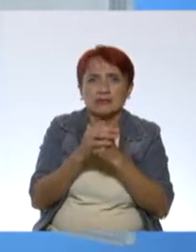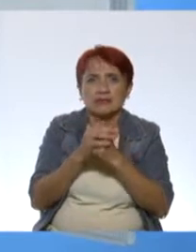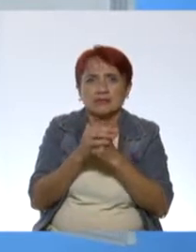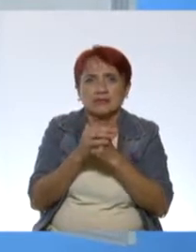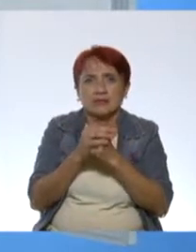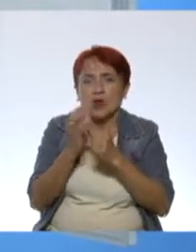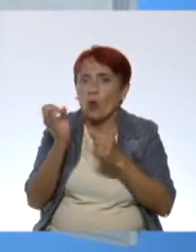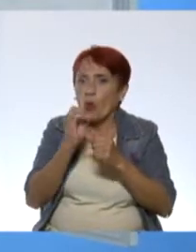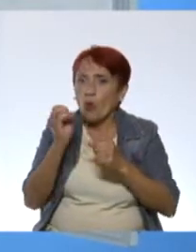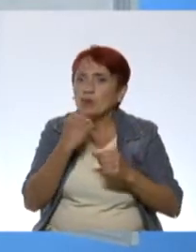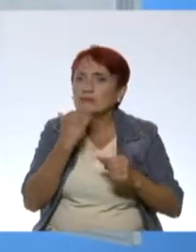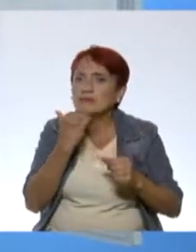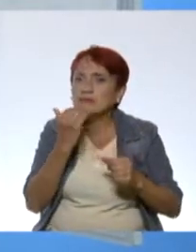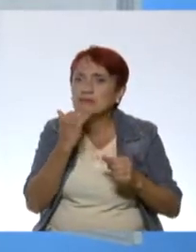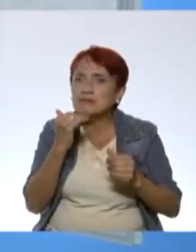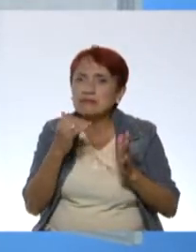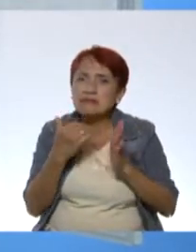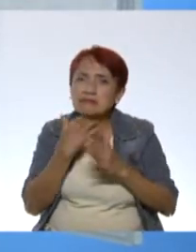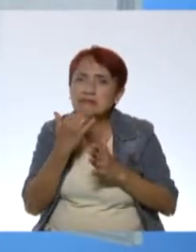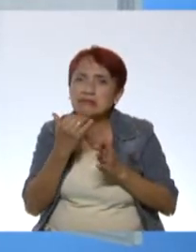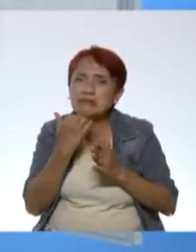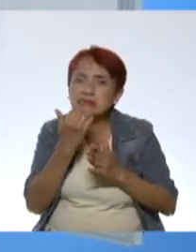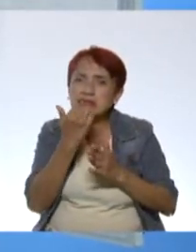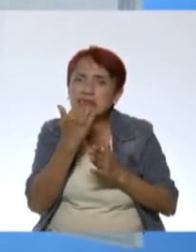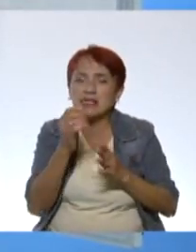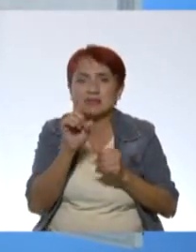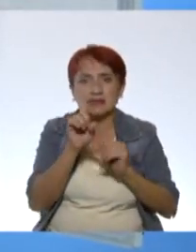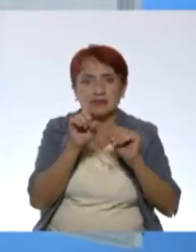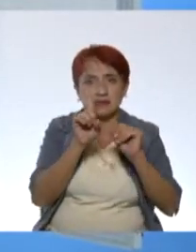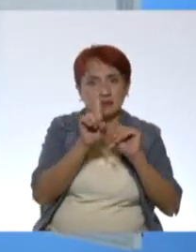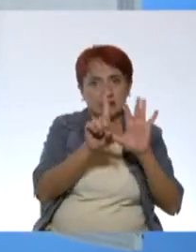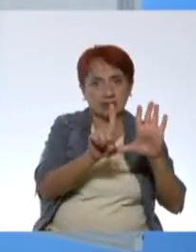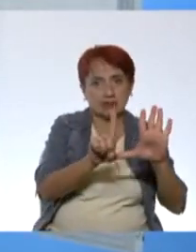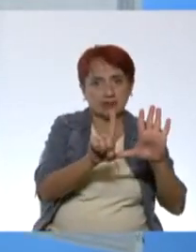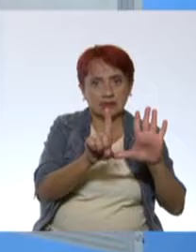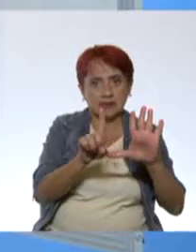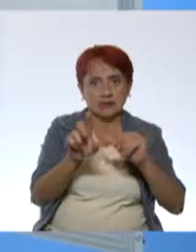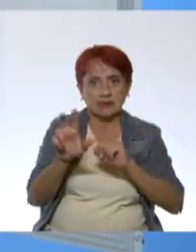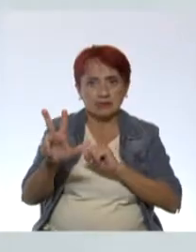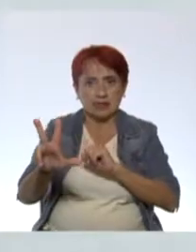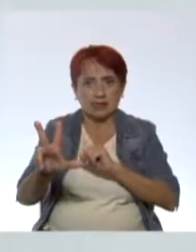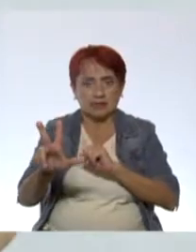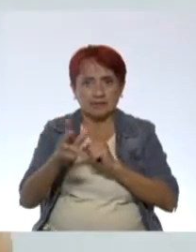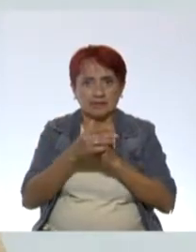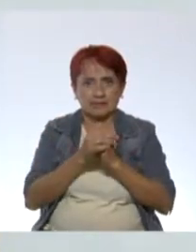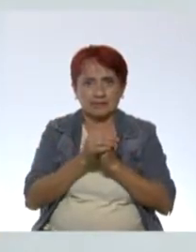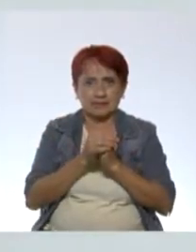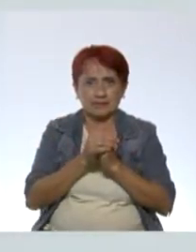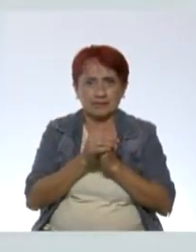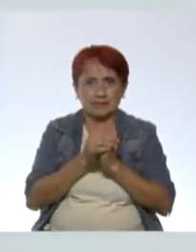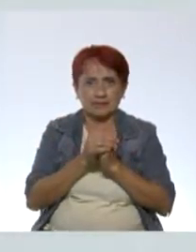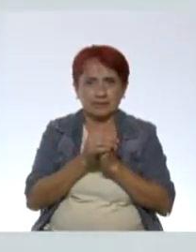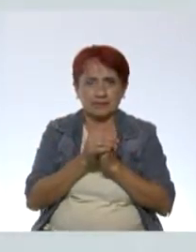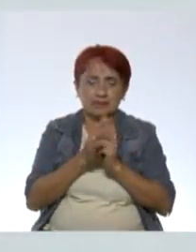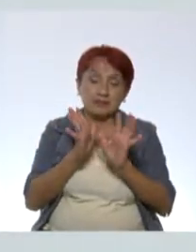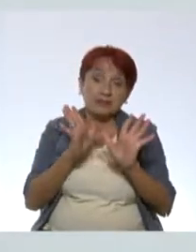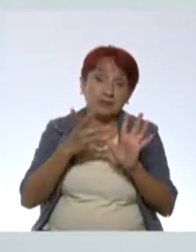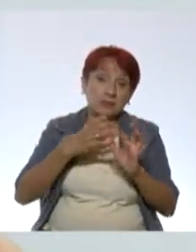nos dé 63 o se acerque a 63. No puede ser 4, no puede ser